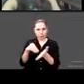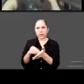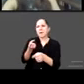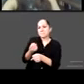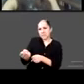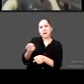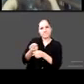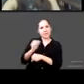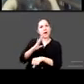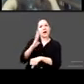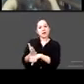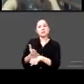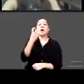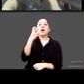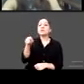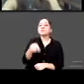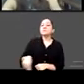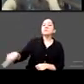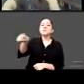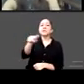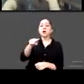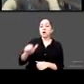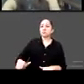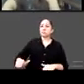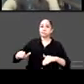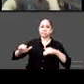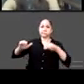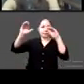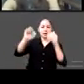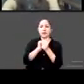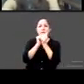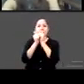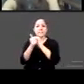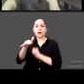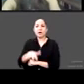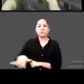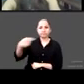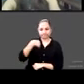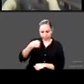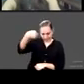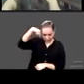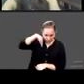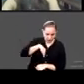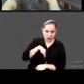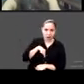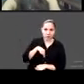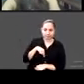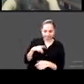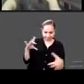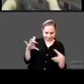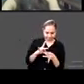que van a estar caracterizadas por lo que cada niña y niño lleva en su subjetividad. Entonces voy a hacer un rápido y